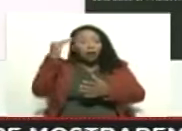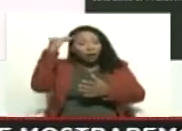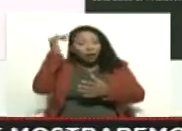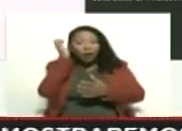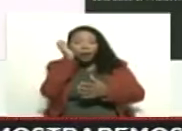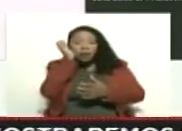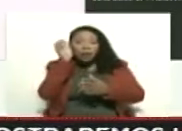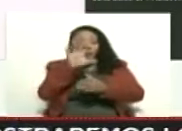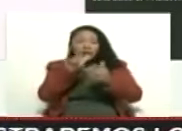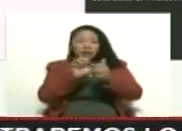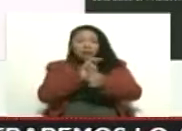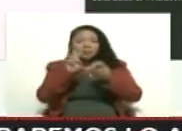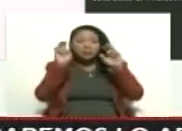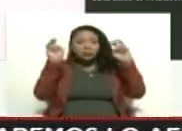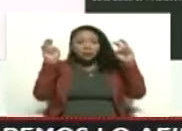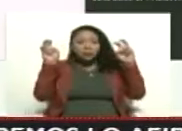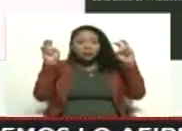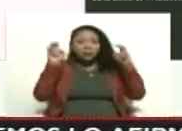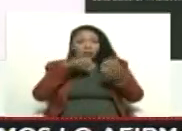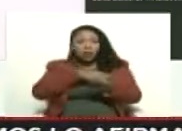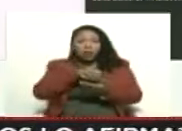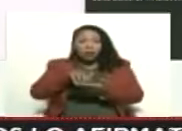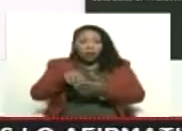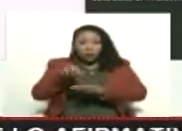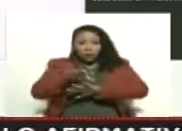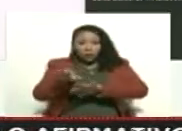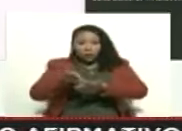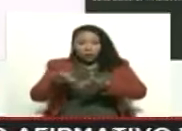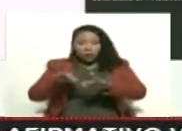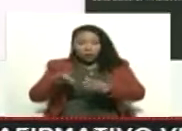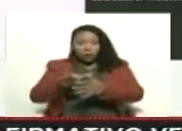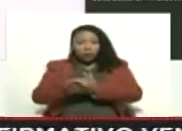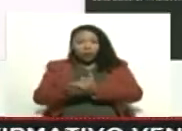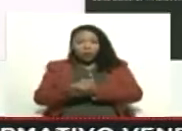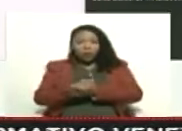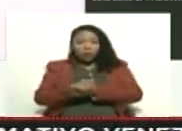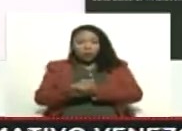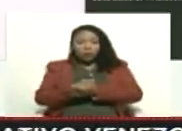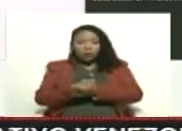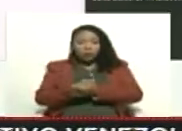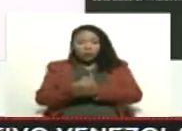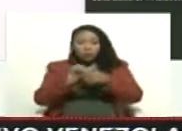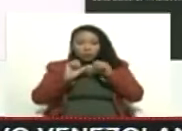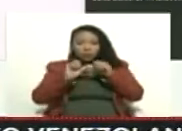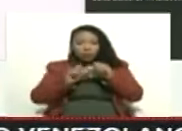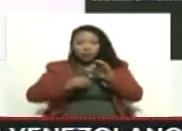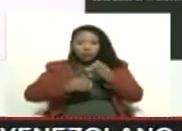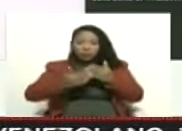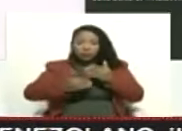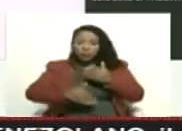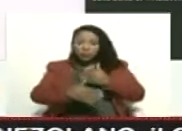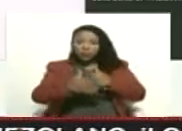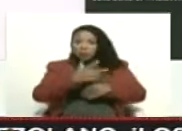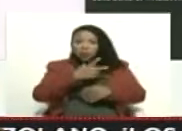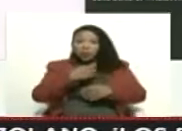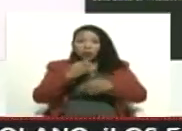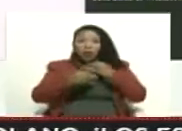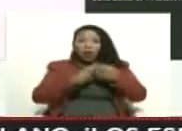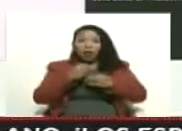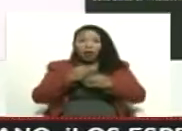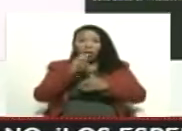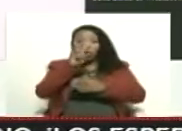para tema regional municipal de nuestro partido para seguir avanzando para que no nos agarre